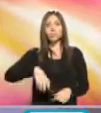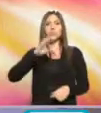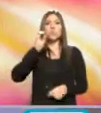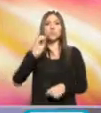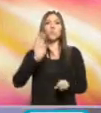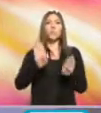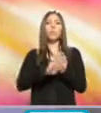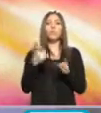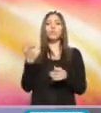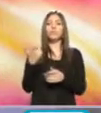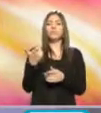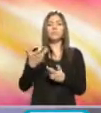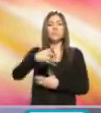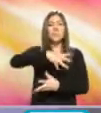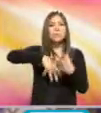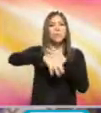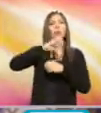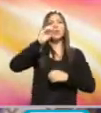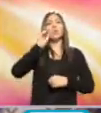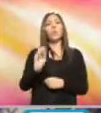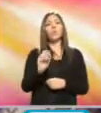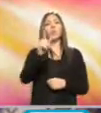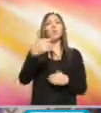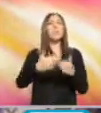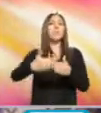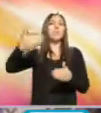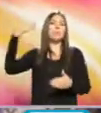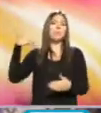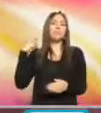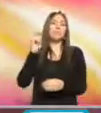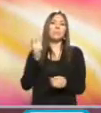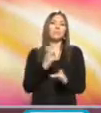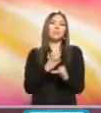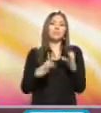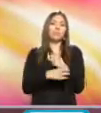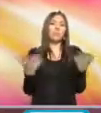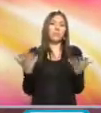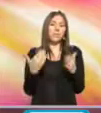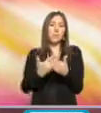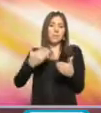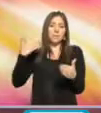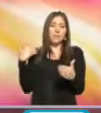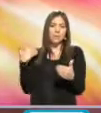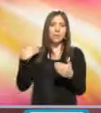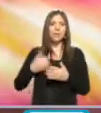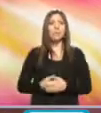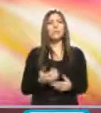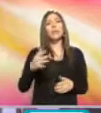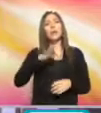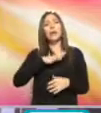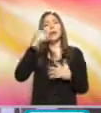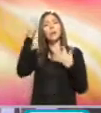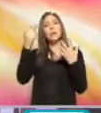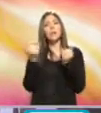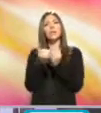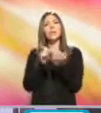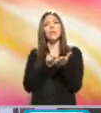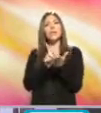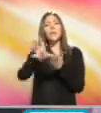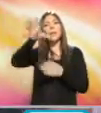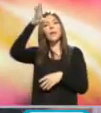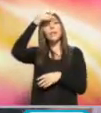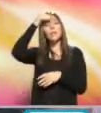condición económica, por tu pasado. Y hay también en esta segunda parte unos derechos de aprender a